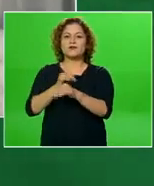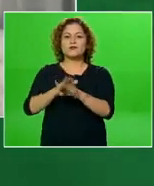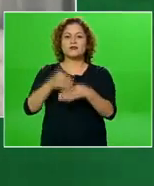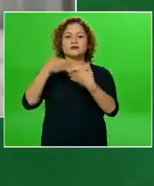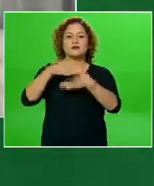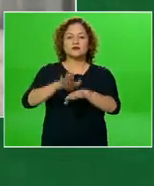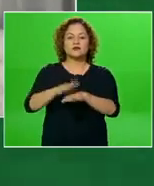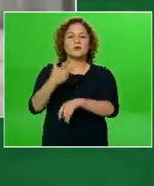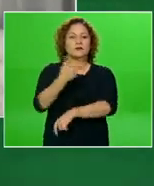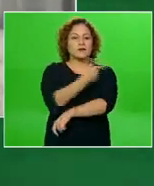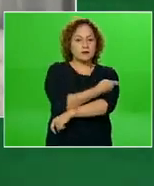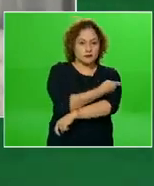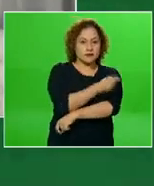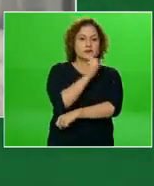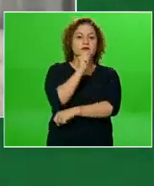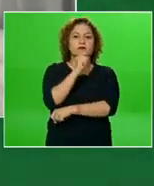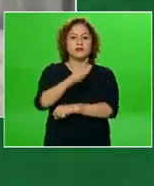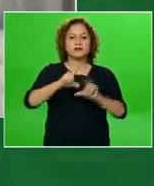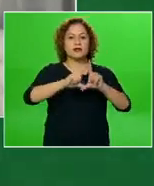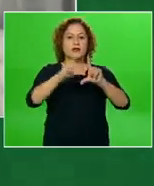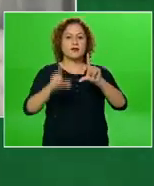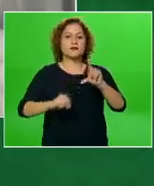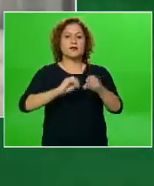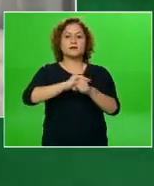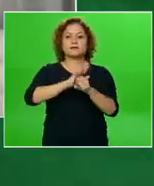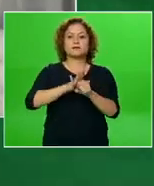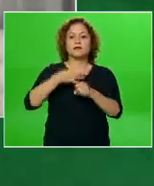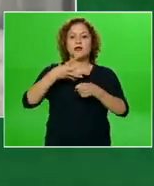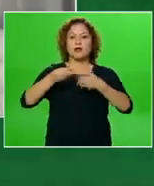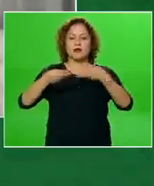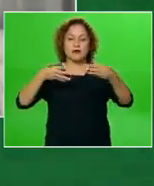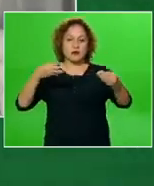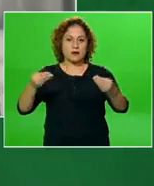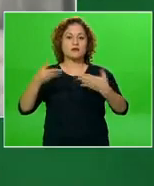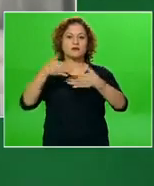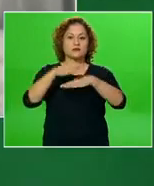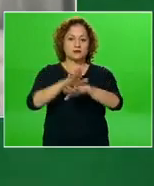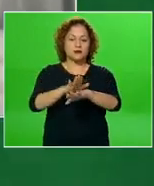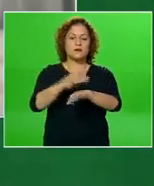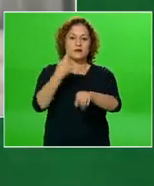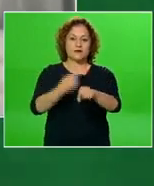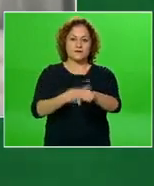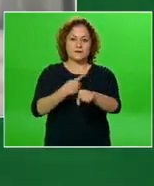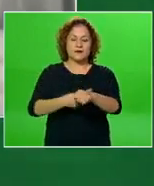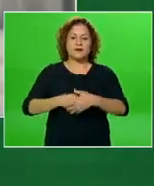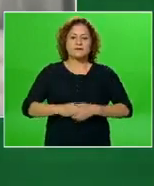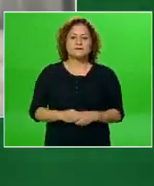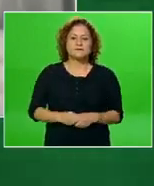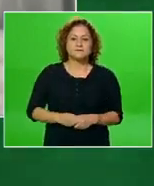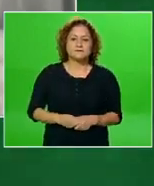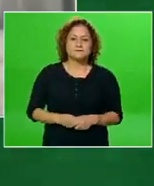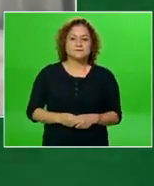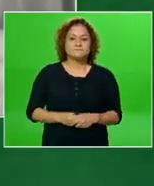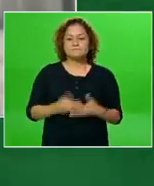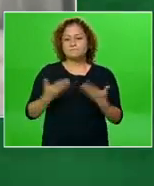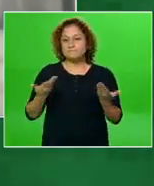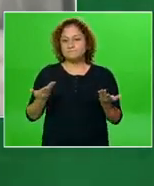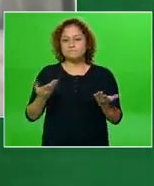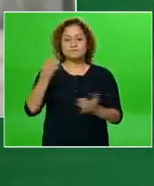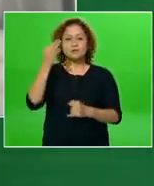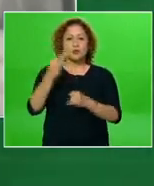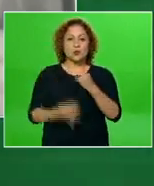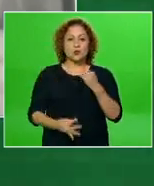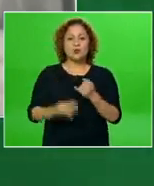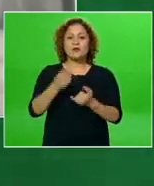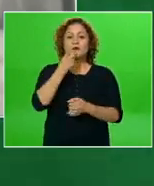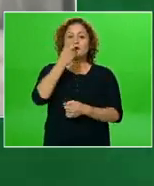también la situación actual por la pandemia causada por kobe 19 no me resta más que agradecerles a